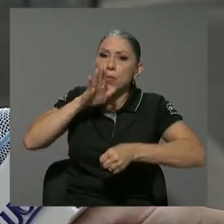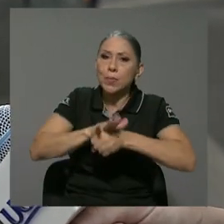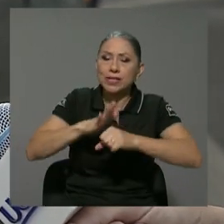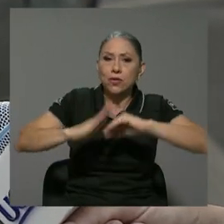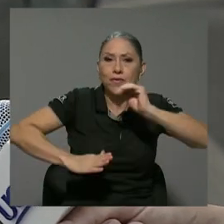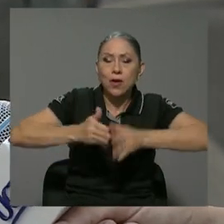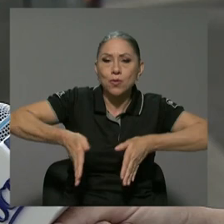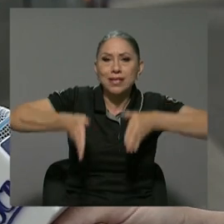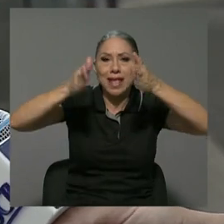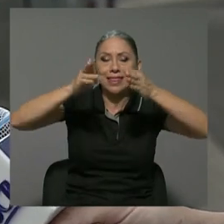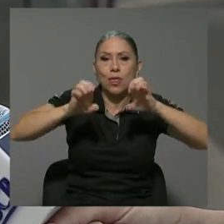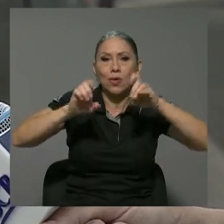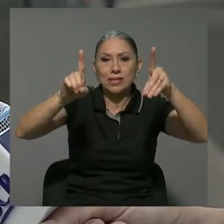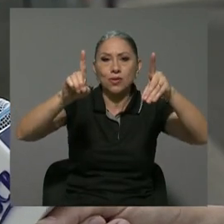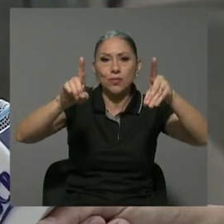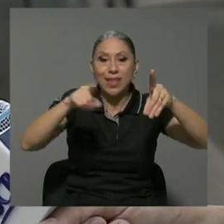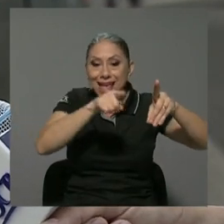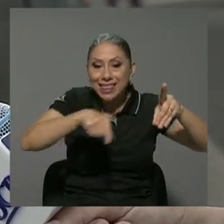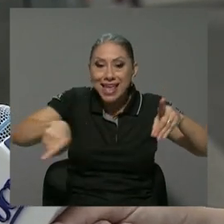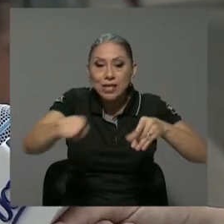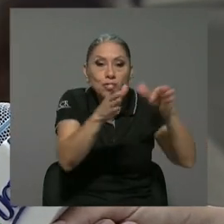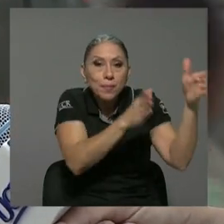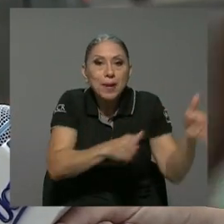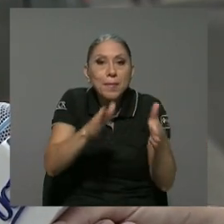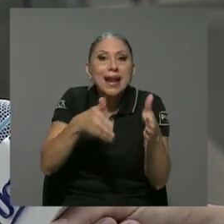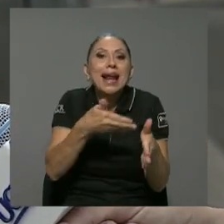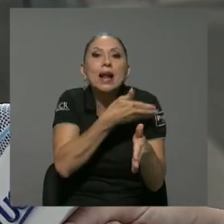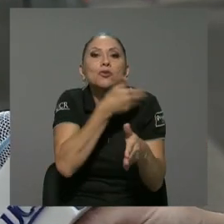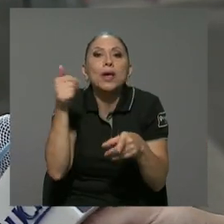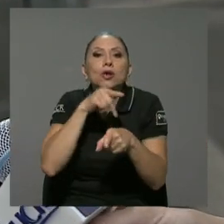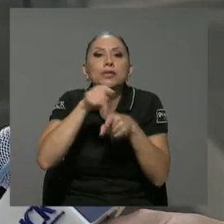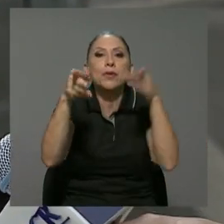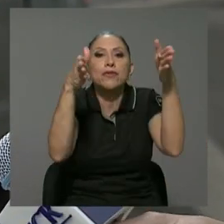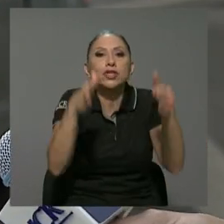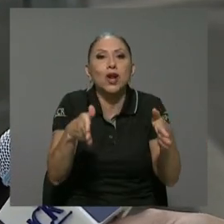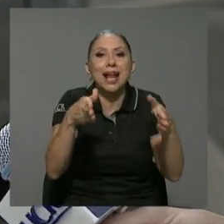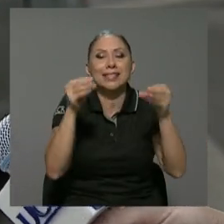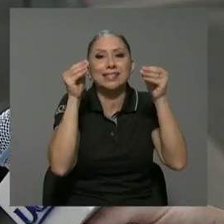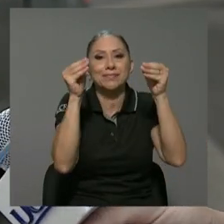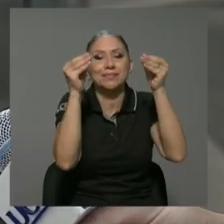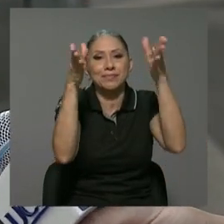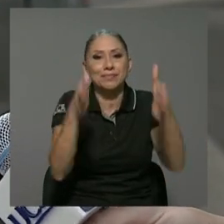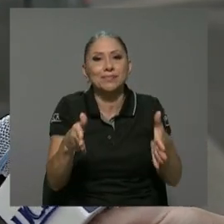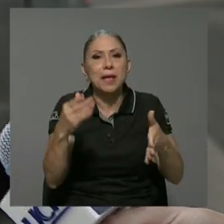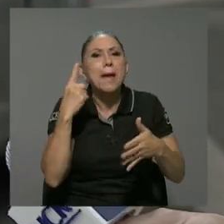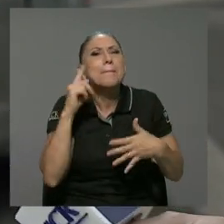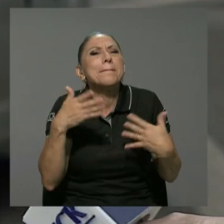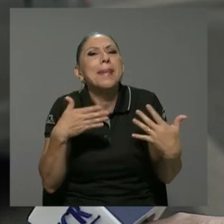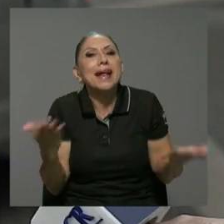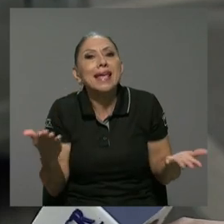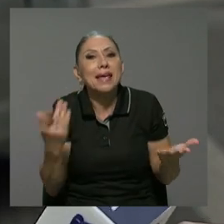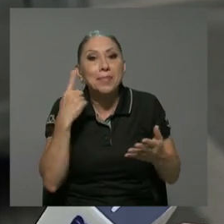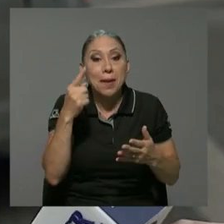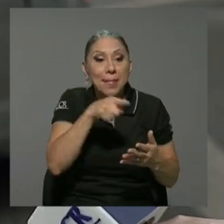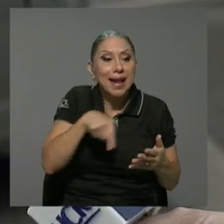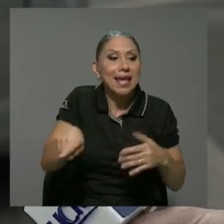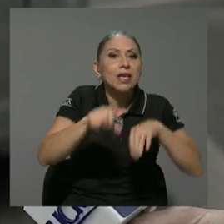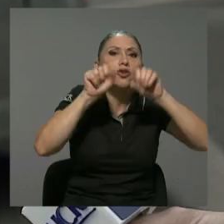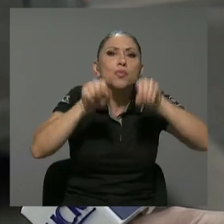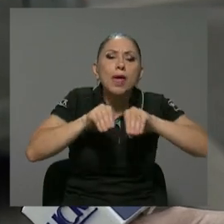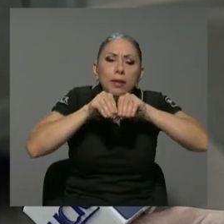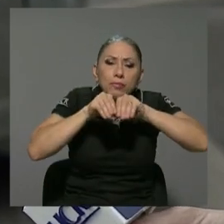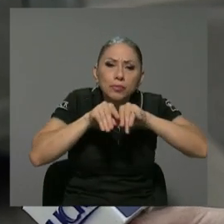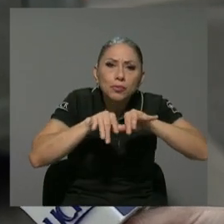los mejores profesionales en educación a este país. ¿Para qué? Pues para generar una formación ciudadana coherente con